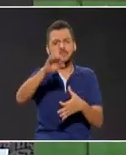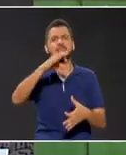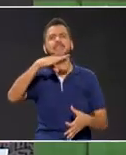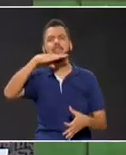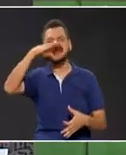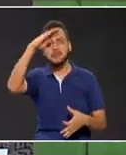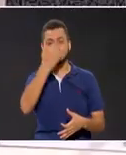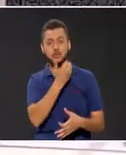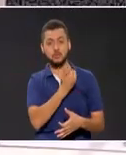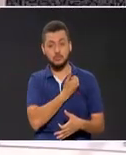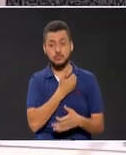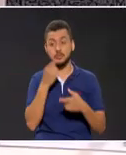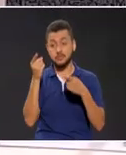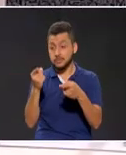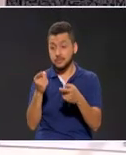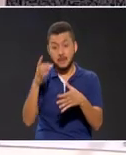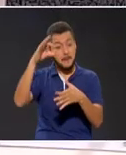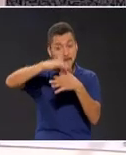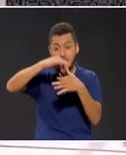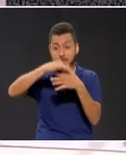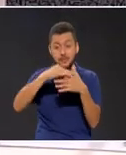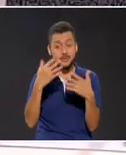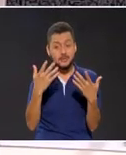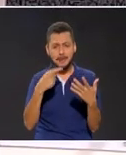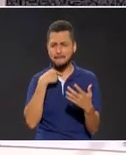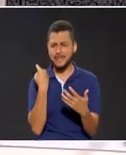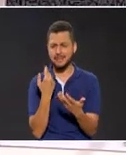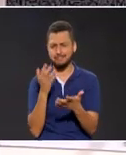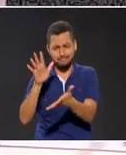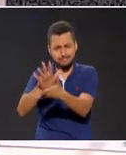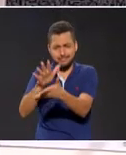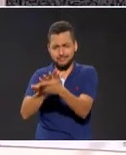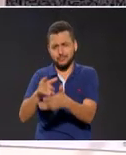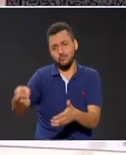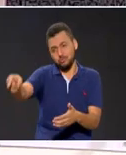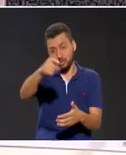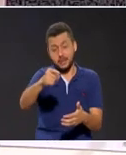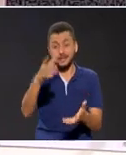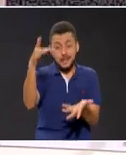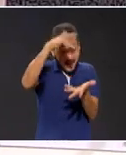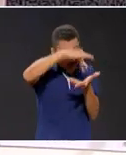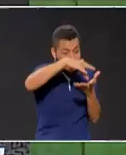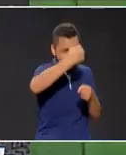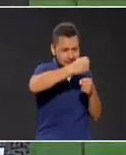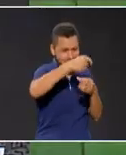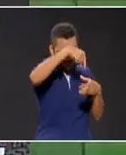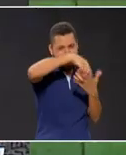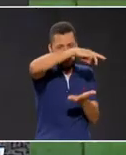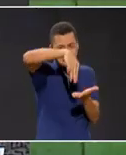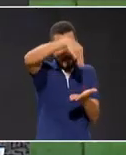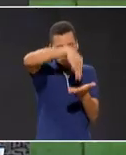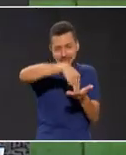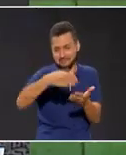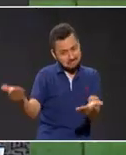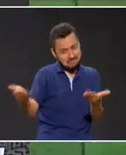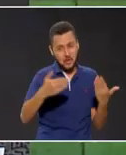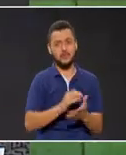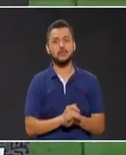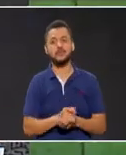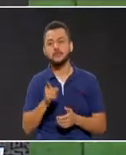trabajo en noticieros, porque cumplen con los segundos con los que tenemos que cumplir en periodismo, en televisión. Perfecto, no se pasaron nunca de los